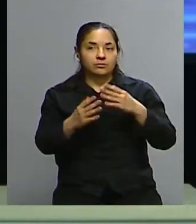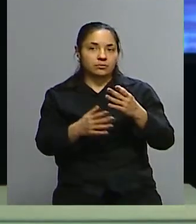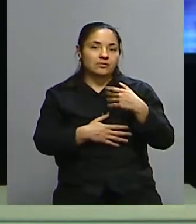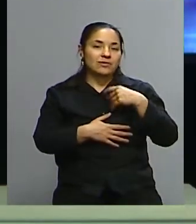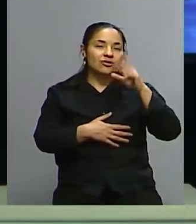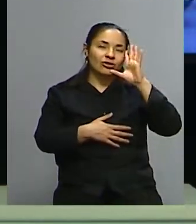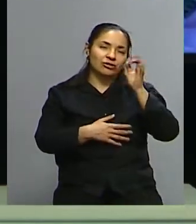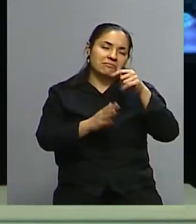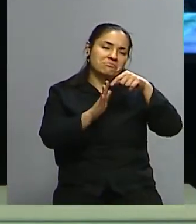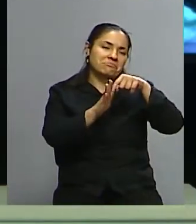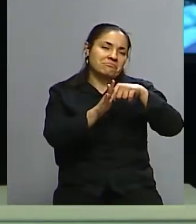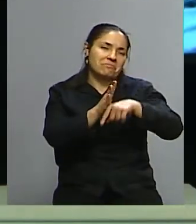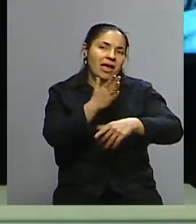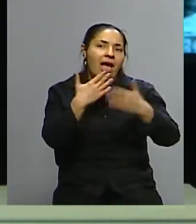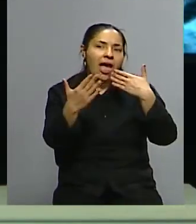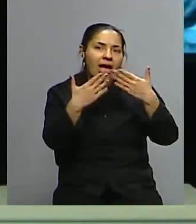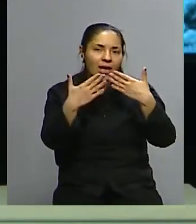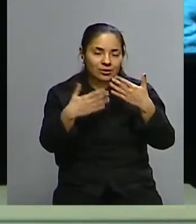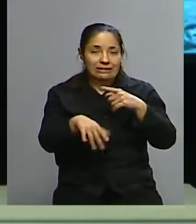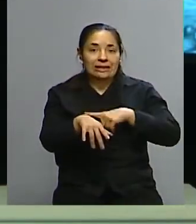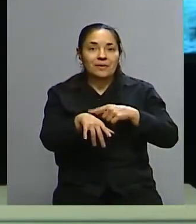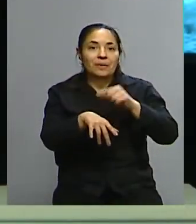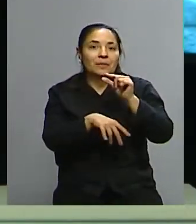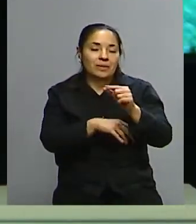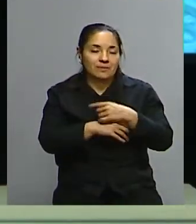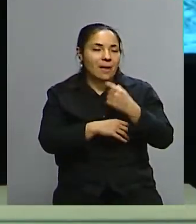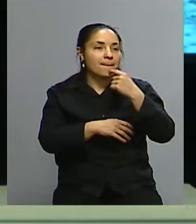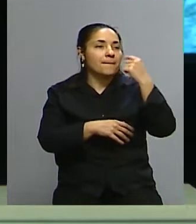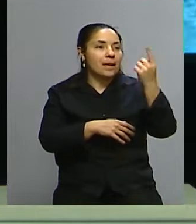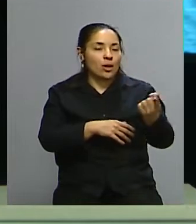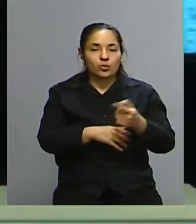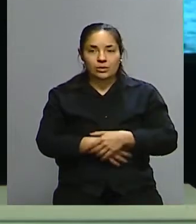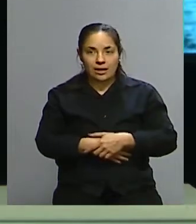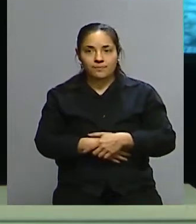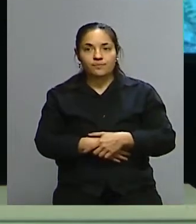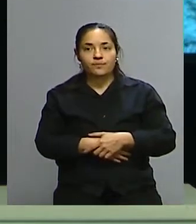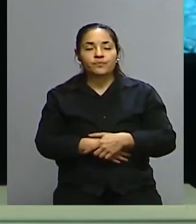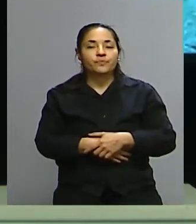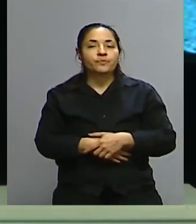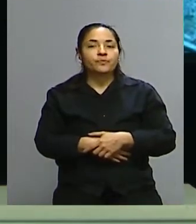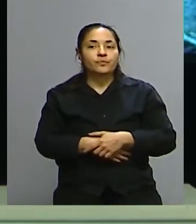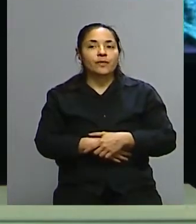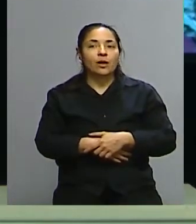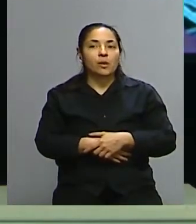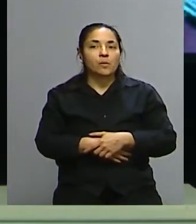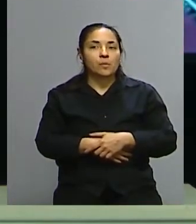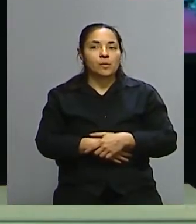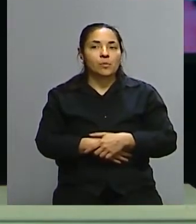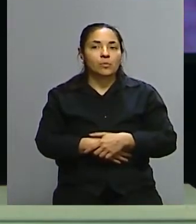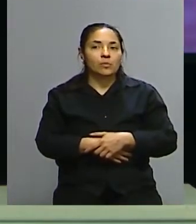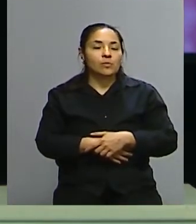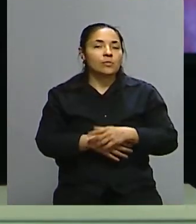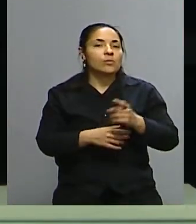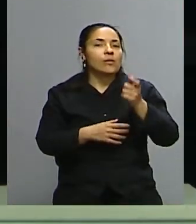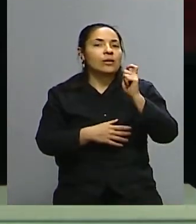que esto da para hablar y mucho, pero nos queda un poco tiempo y a Víctor le voy a preguntar, justamente cuáles son, quiénes son